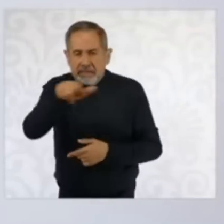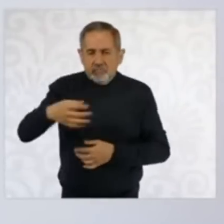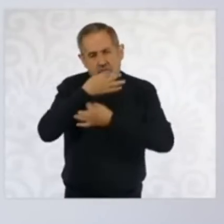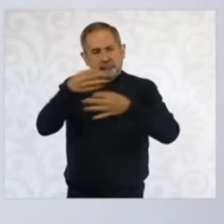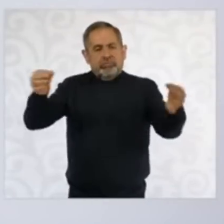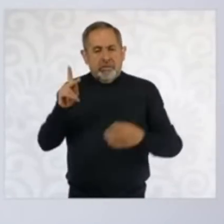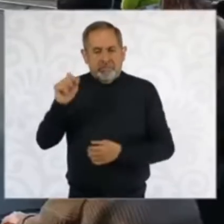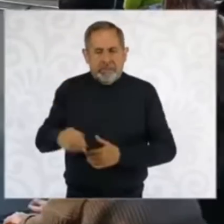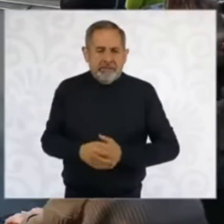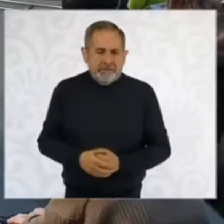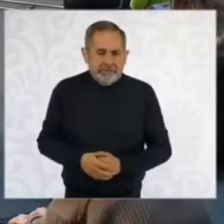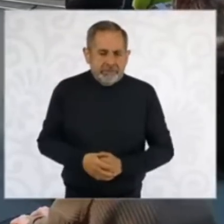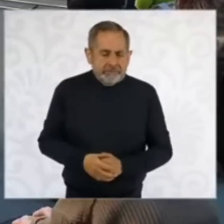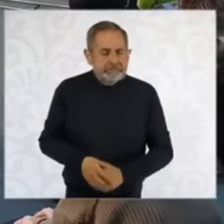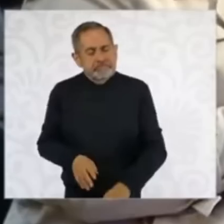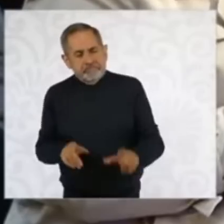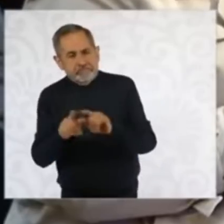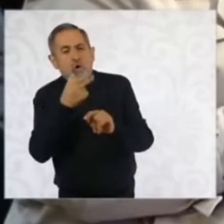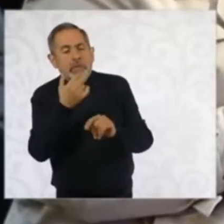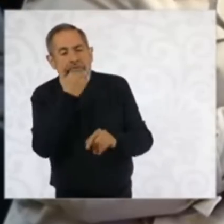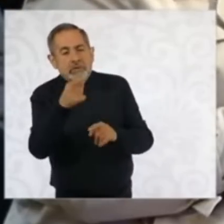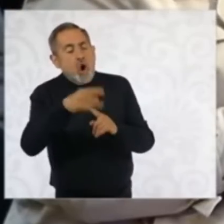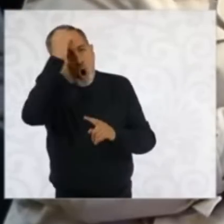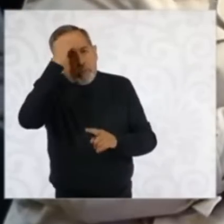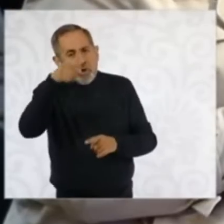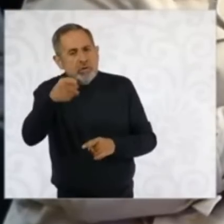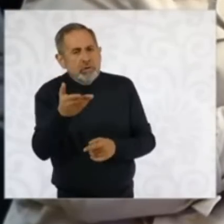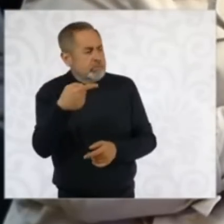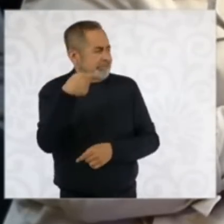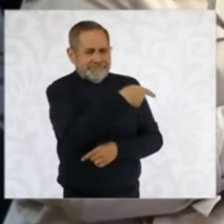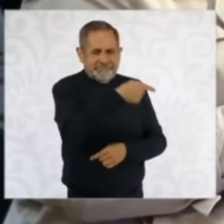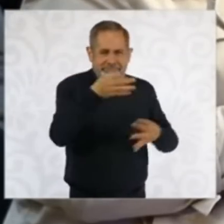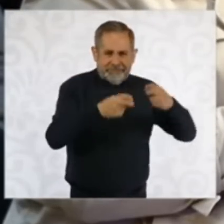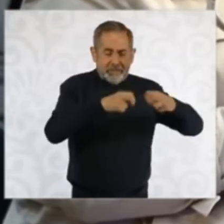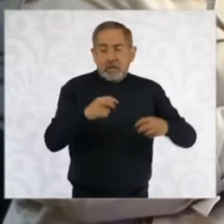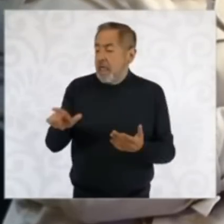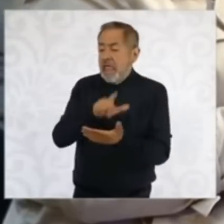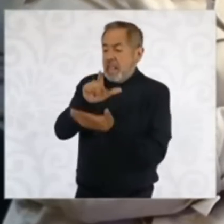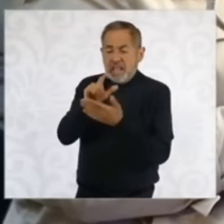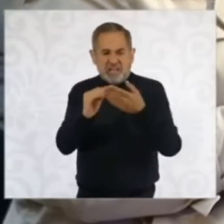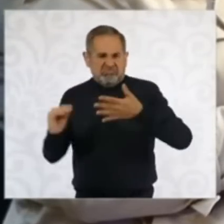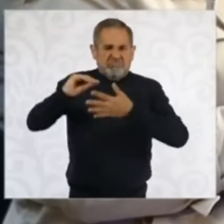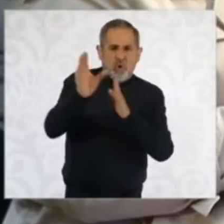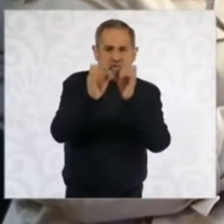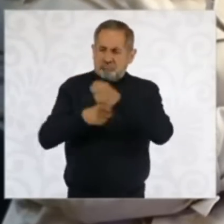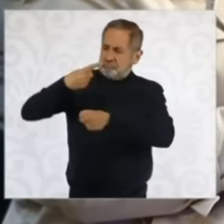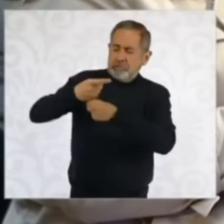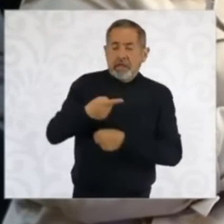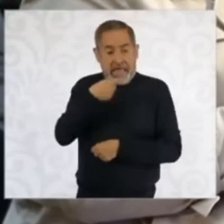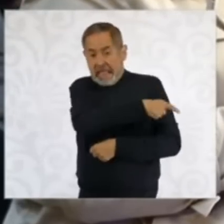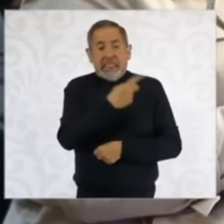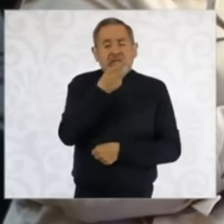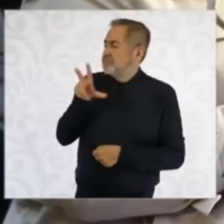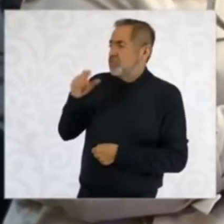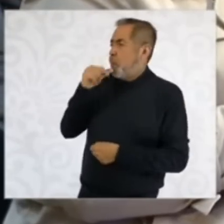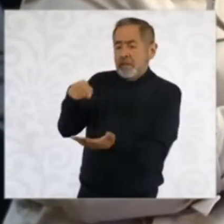nuestra Bueno, y nada más su opinión sobre lo que proponía el ministro, que la ley de supremacía constitucional no podría aplicarse a